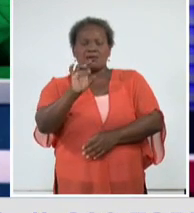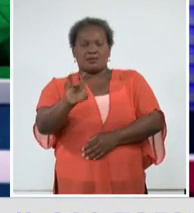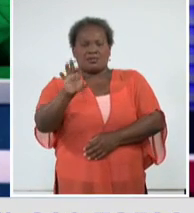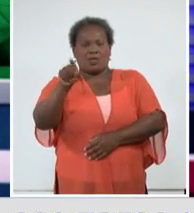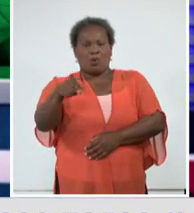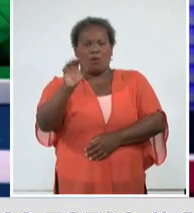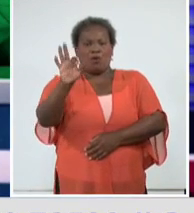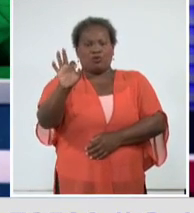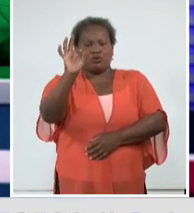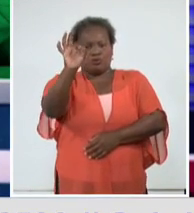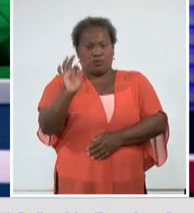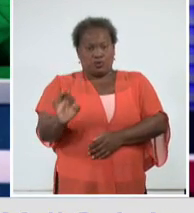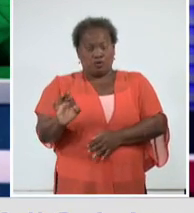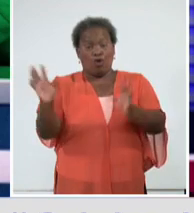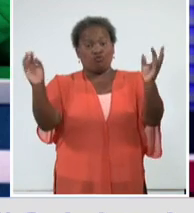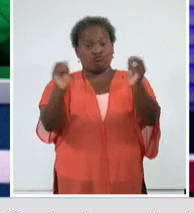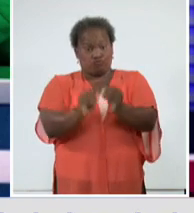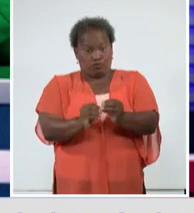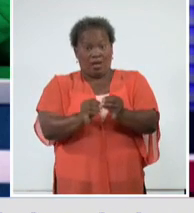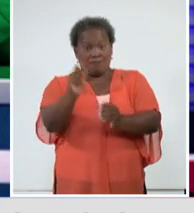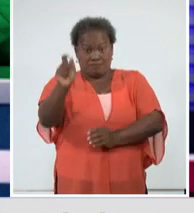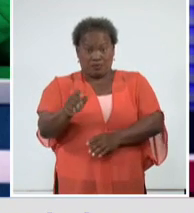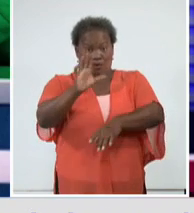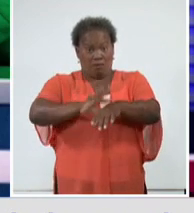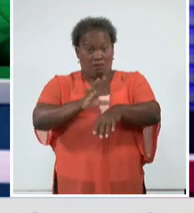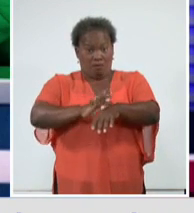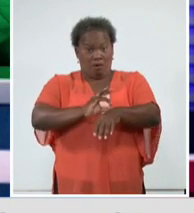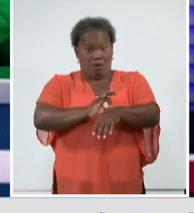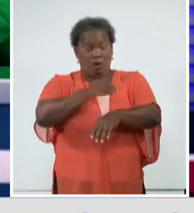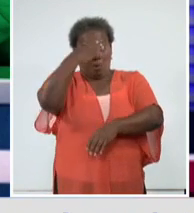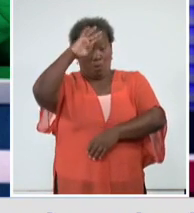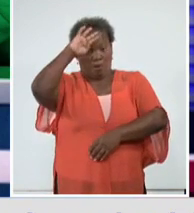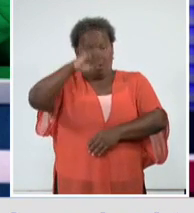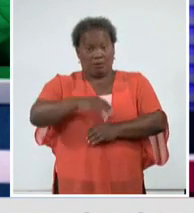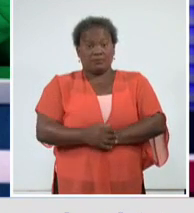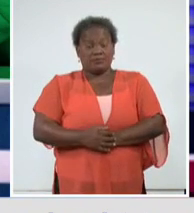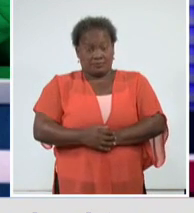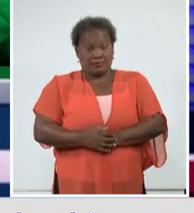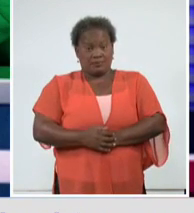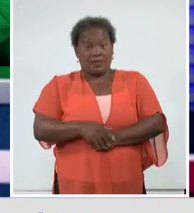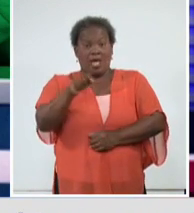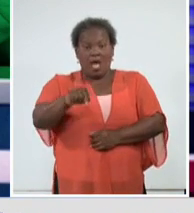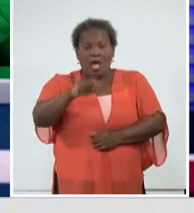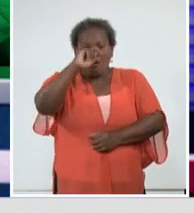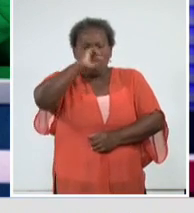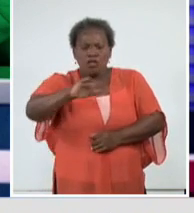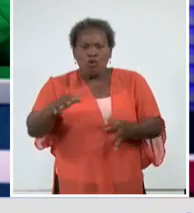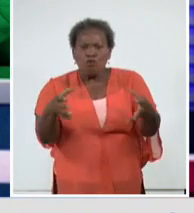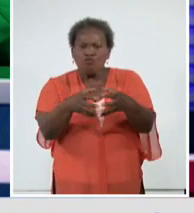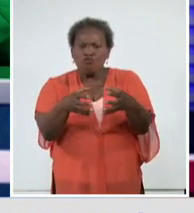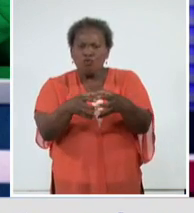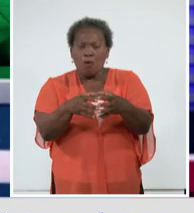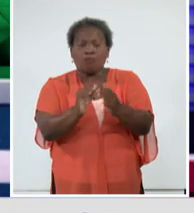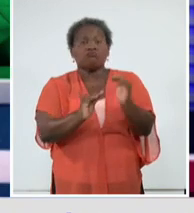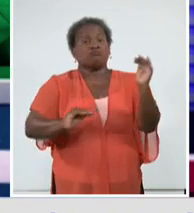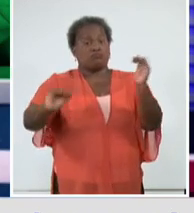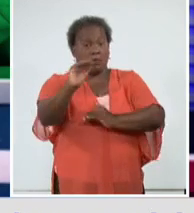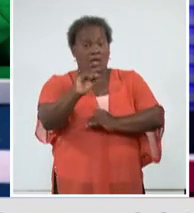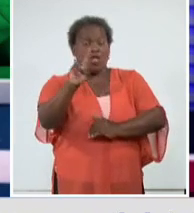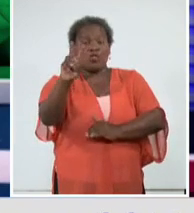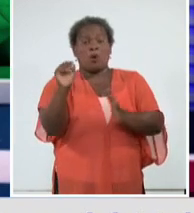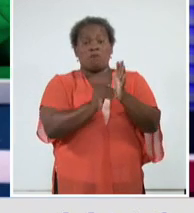total de los enfermos en Cuba. En cuanto a la población pediátrica, que se estima que sobrepase los